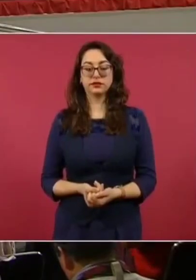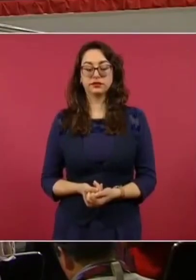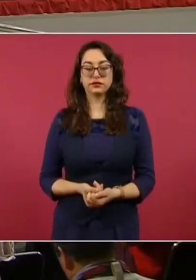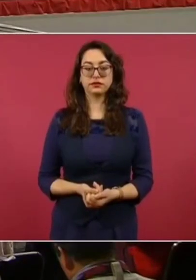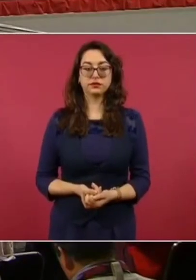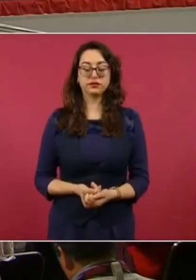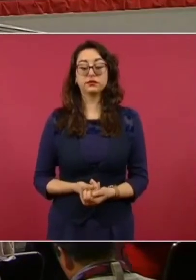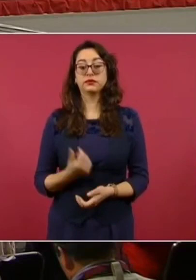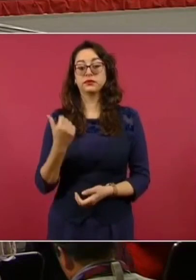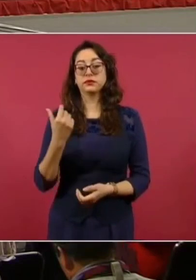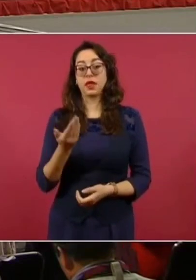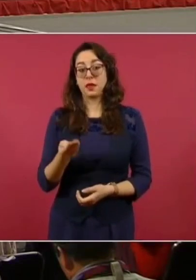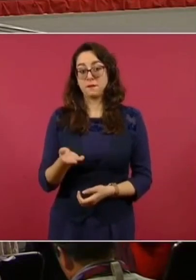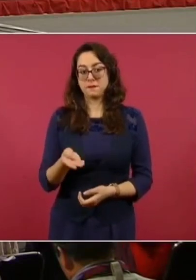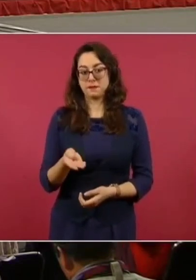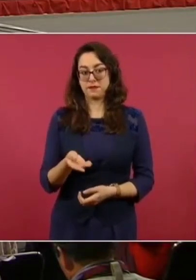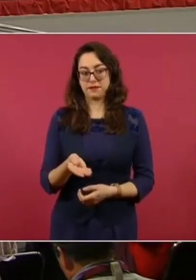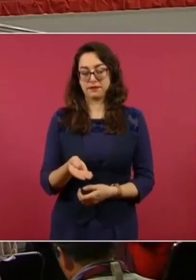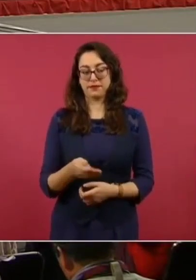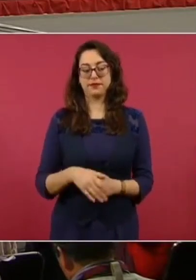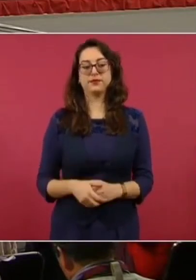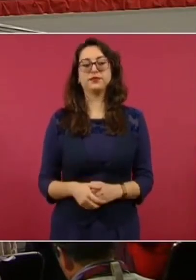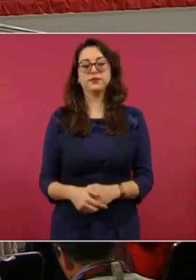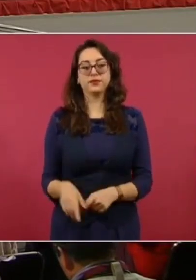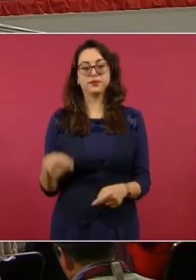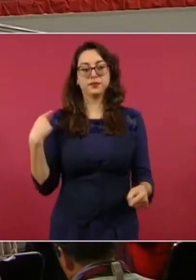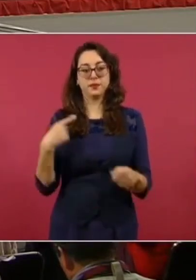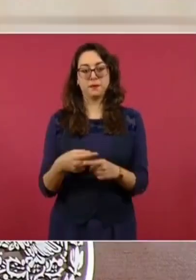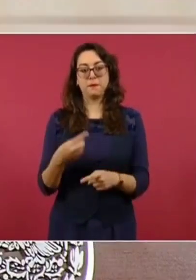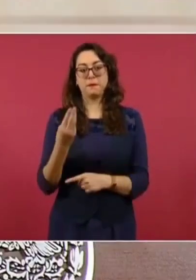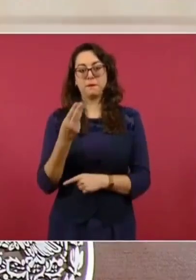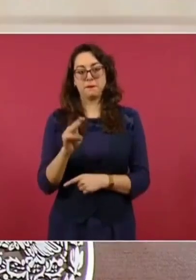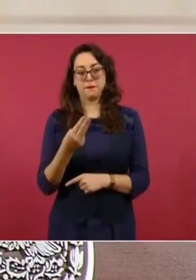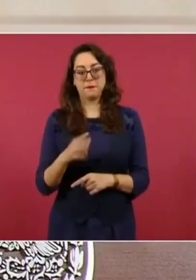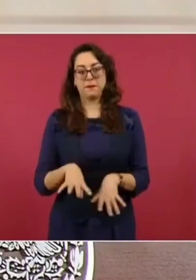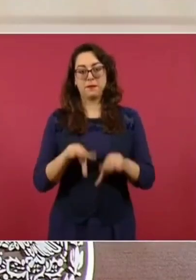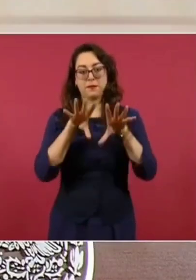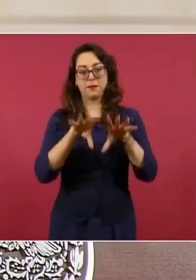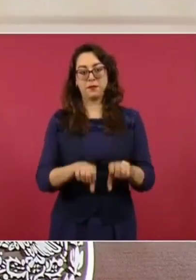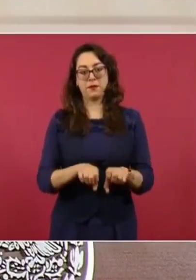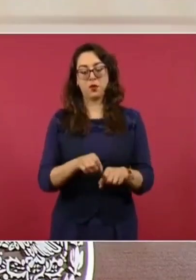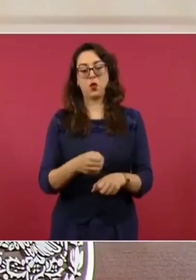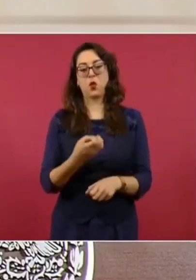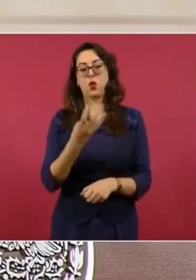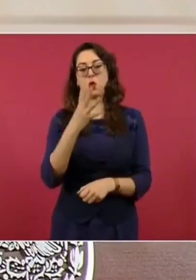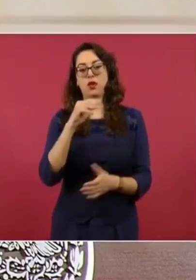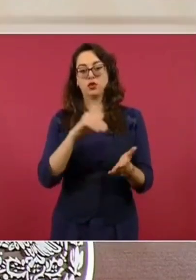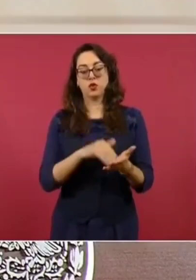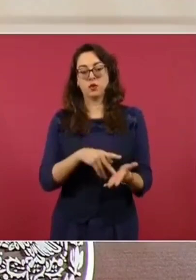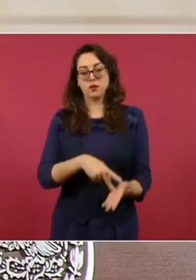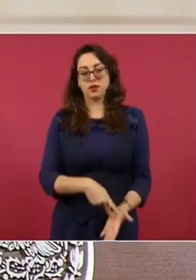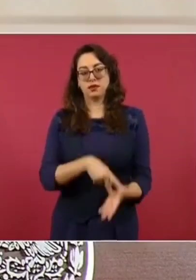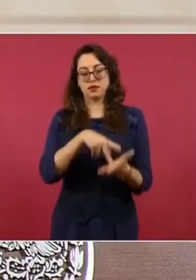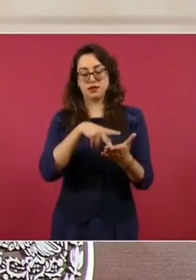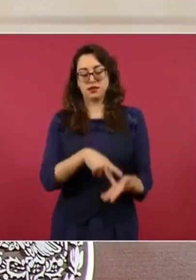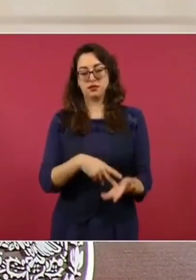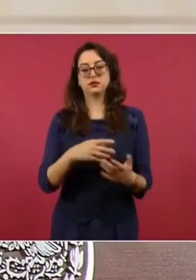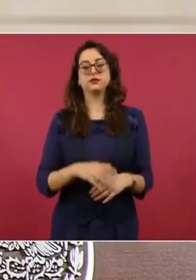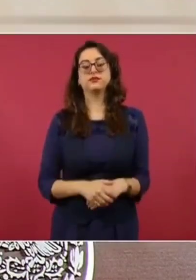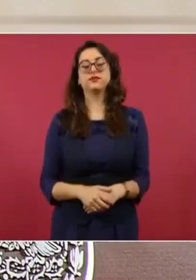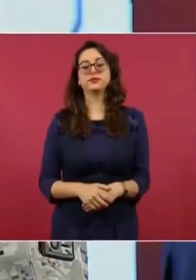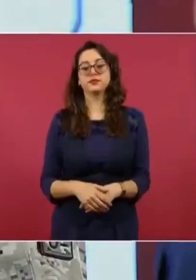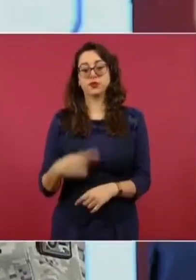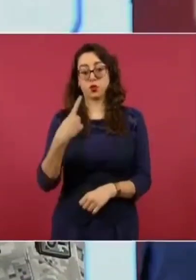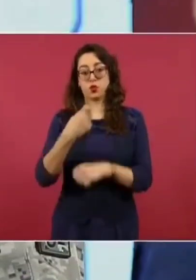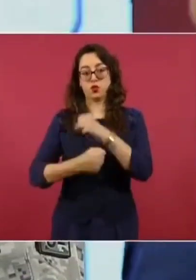marihuana en el mes de mayo se aseguraron cuatro mil doscientos noventa y ocho kilogramos en el presente año